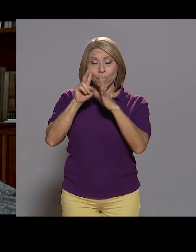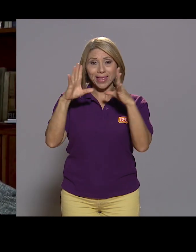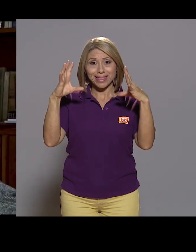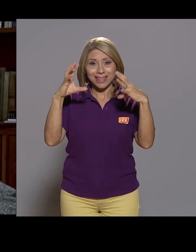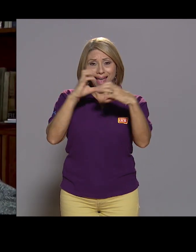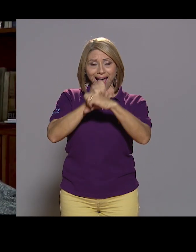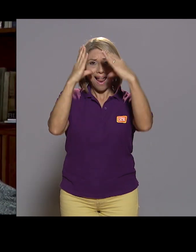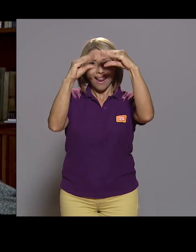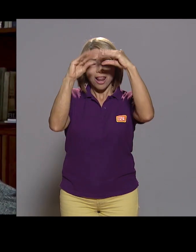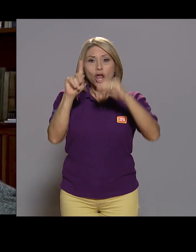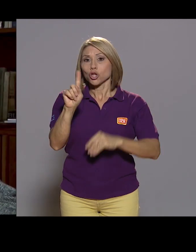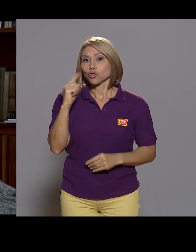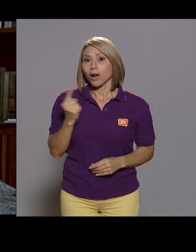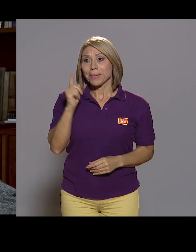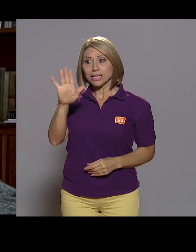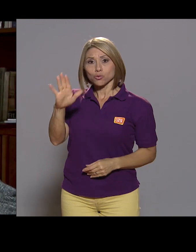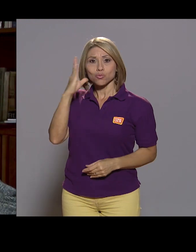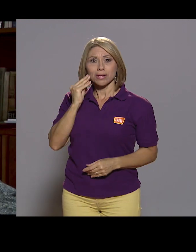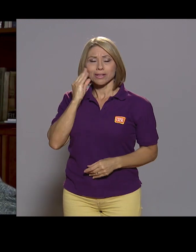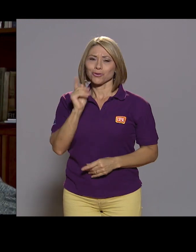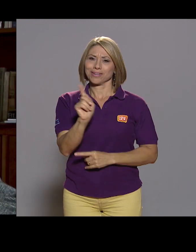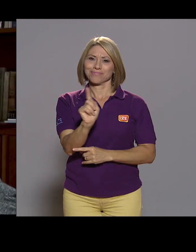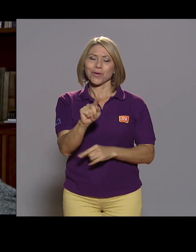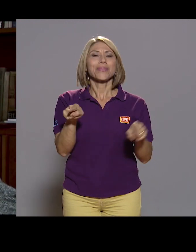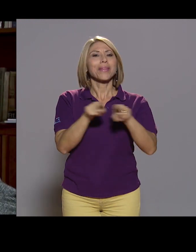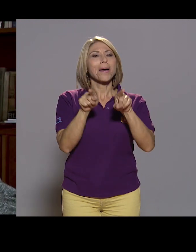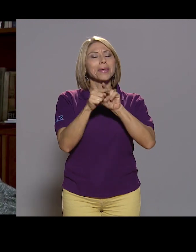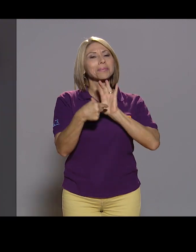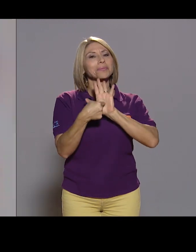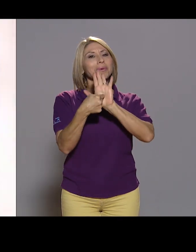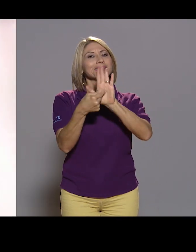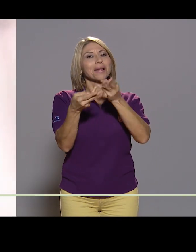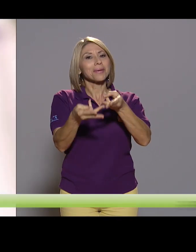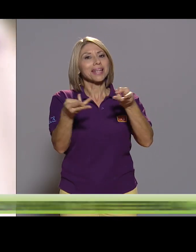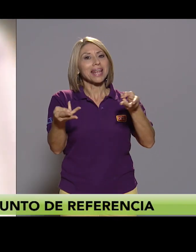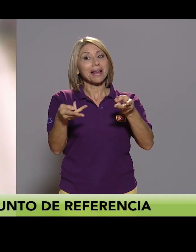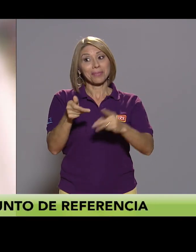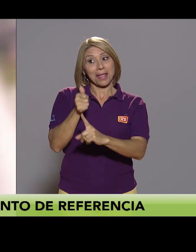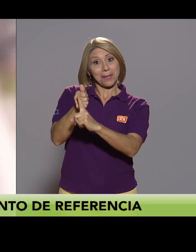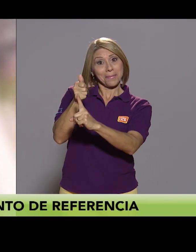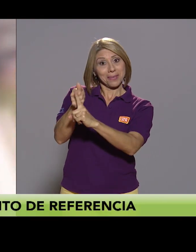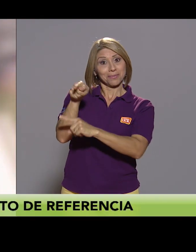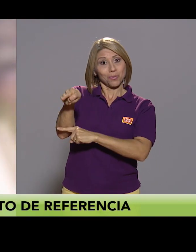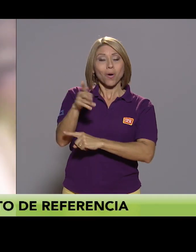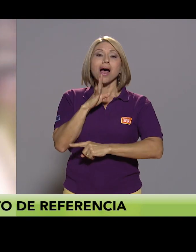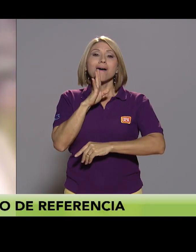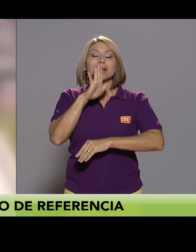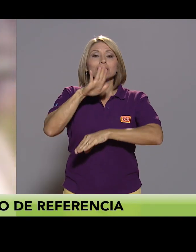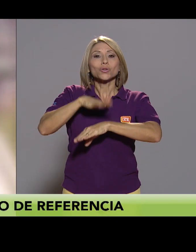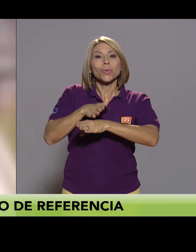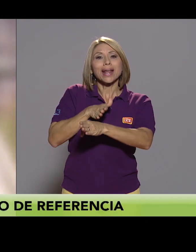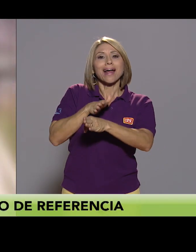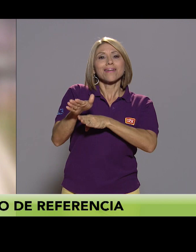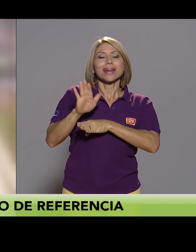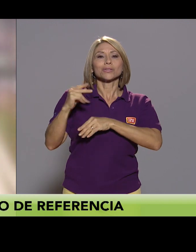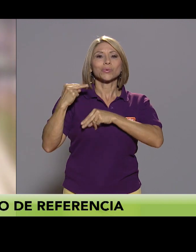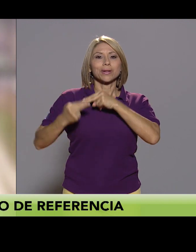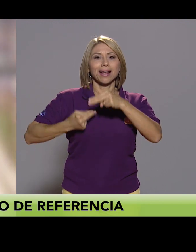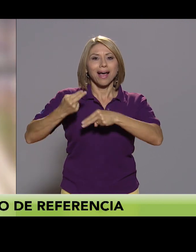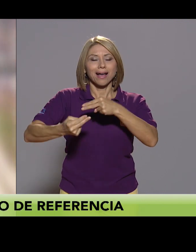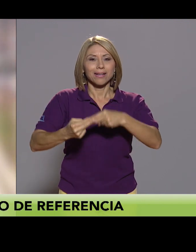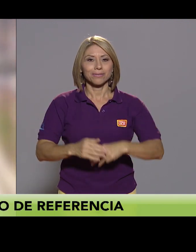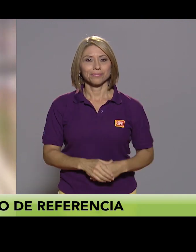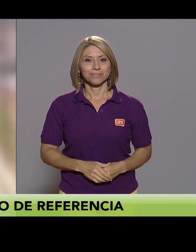Este documental no solo nos cuenta su trayectoria, sino que también muestra material donde el mismo dramaturgo habla sobre su carrera